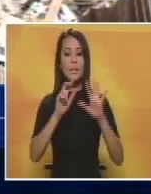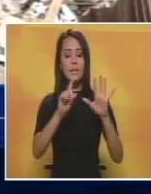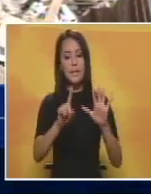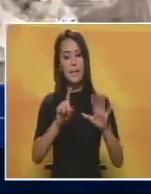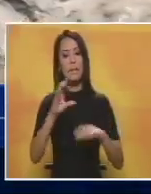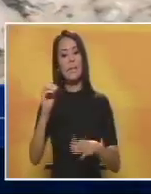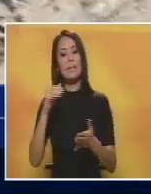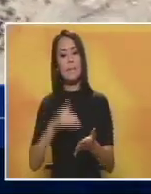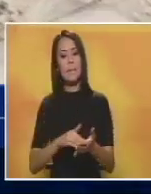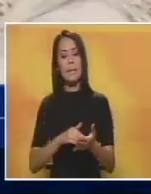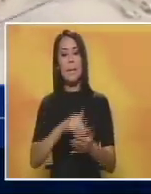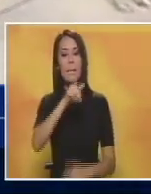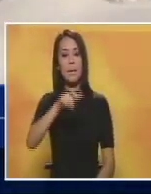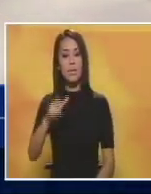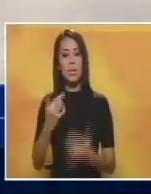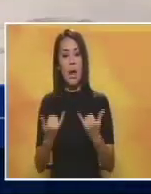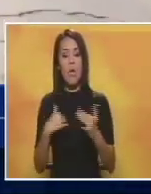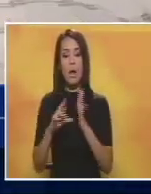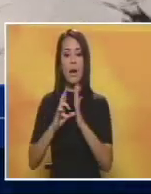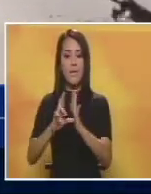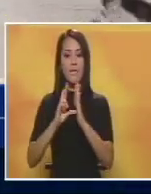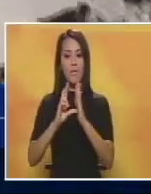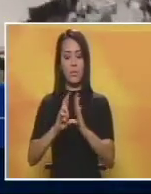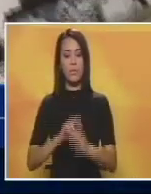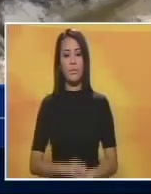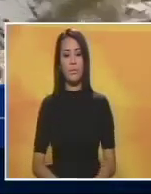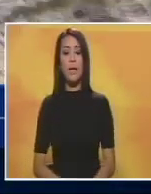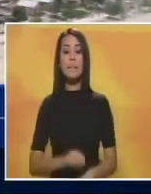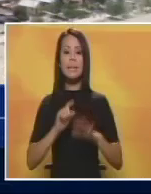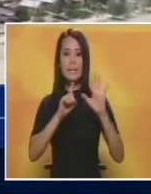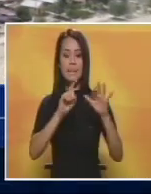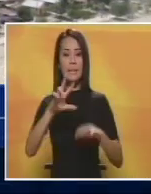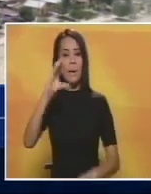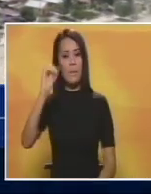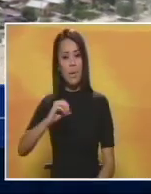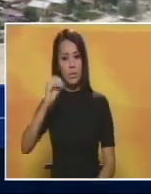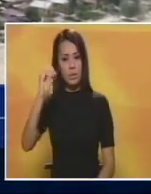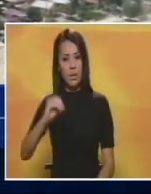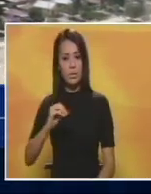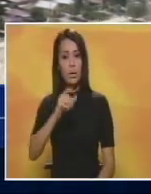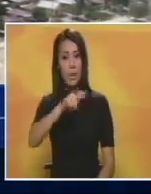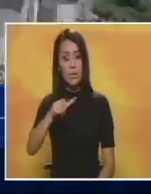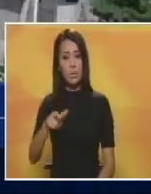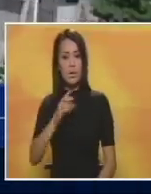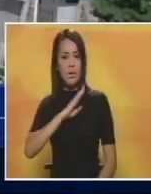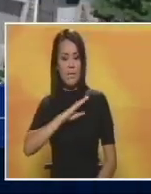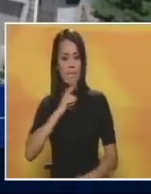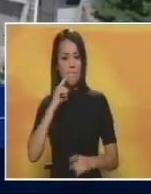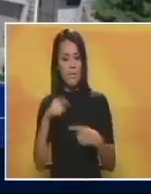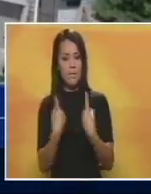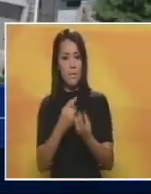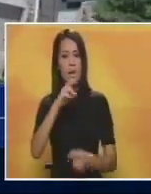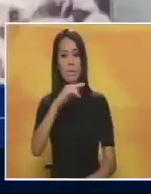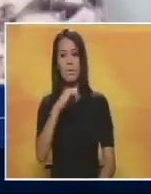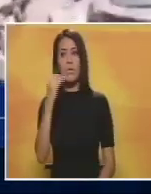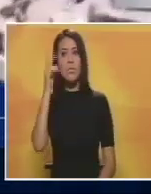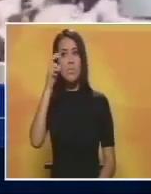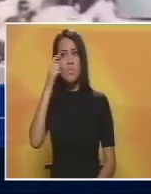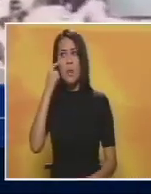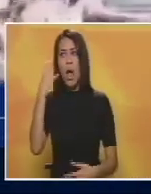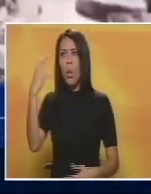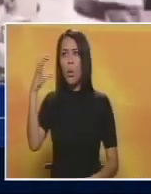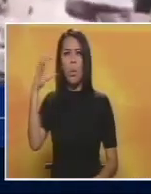personas se encuentran en refugios. Se conoció que 63% de los indonesios no escucharon las sirenas que alertan de